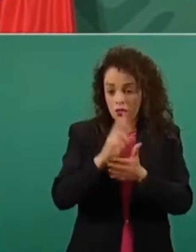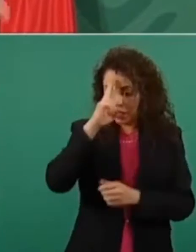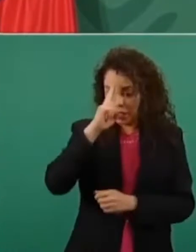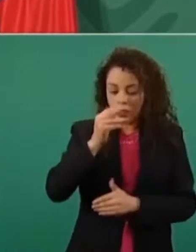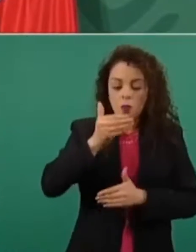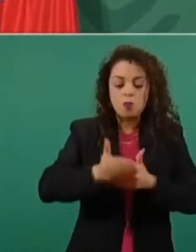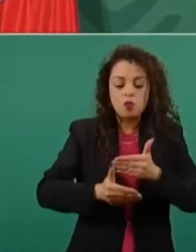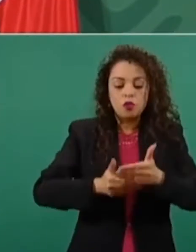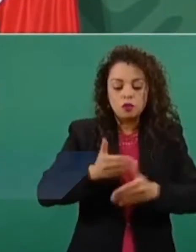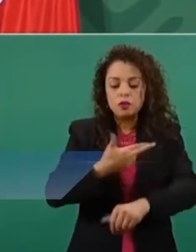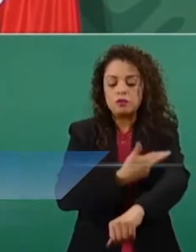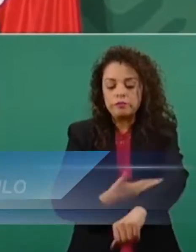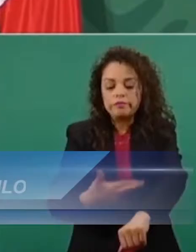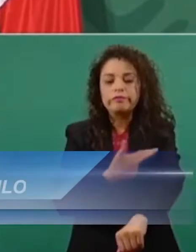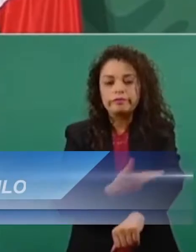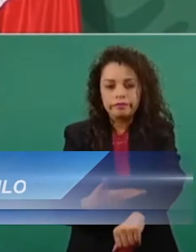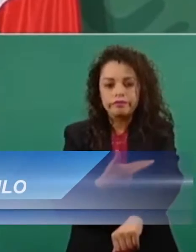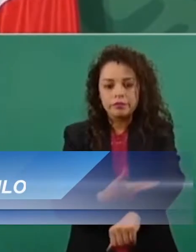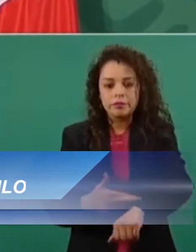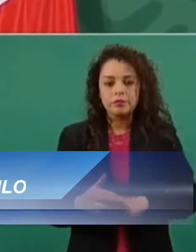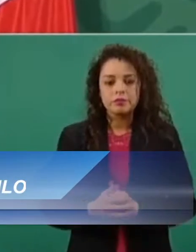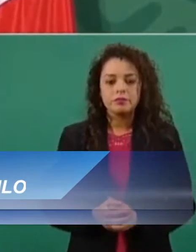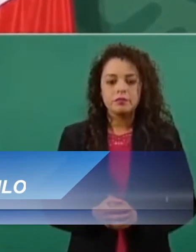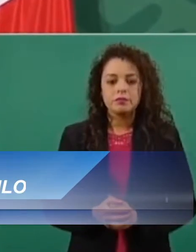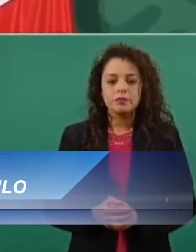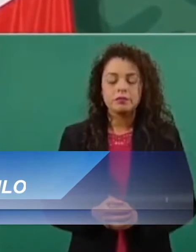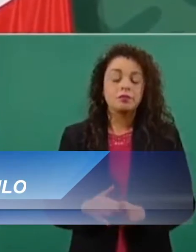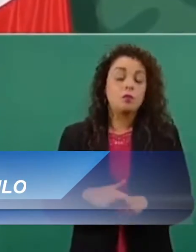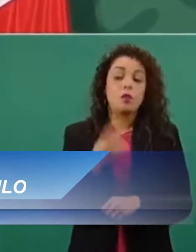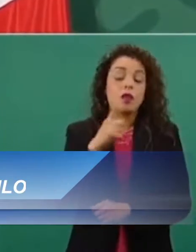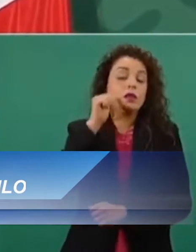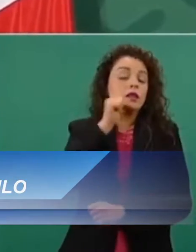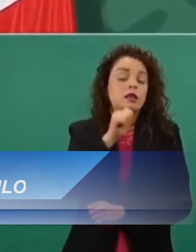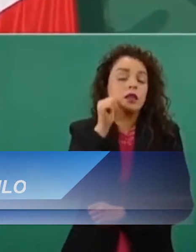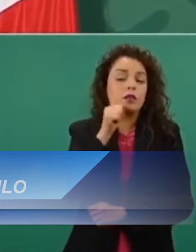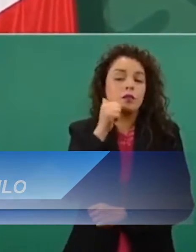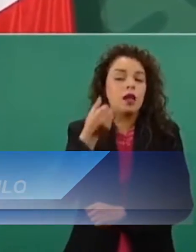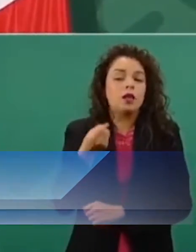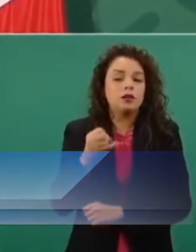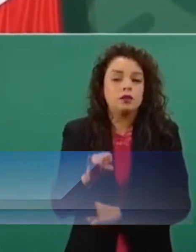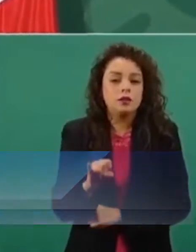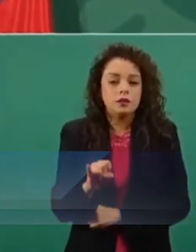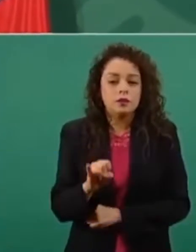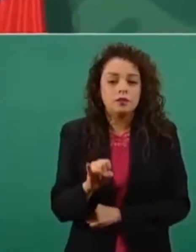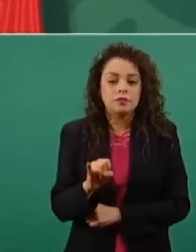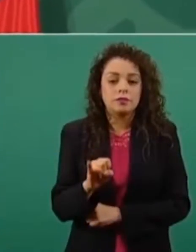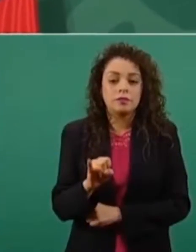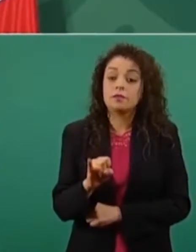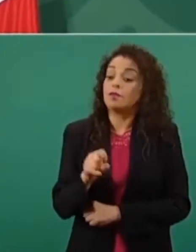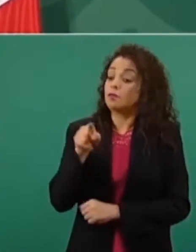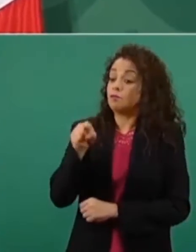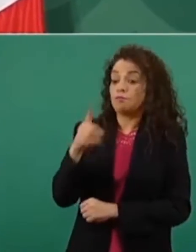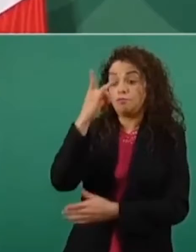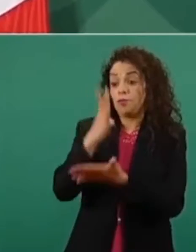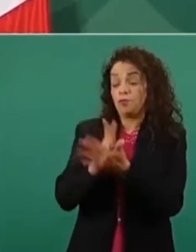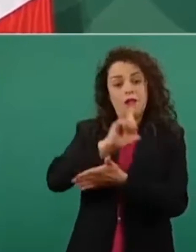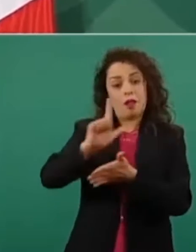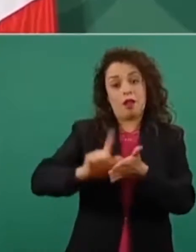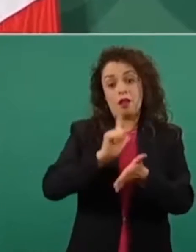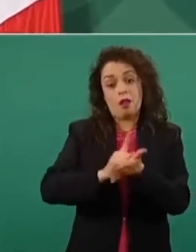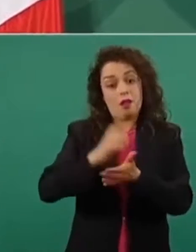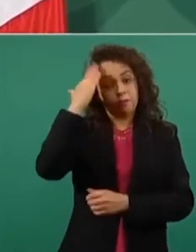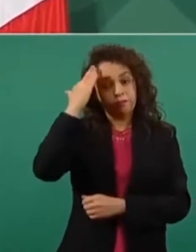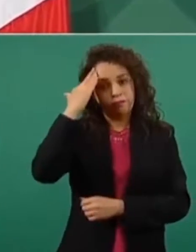el presidente / manuel lópez obrador dijo que los sustitutos de félix salgado y raúl morón a las candidaturas para guerrero y michoacán